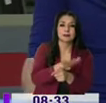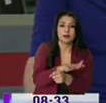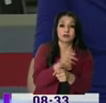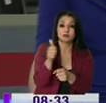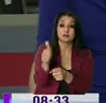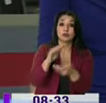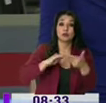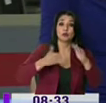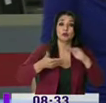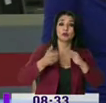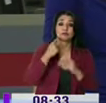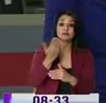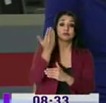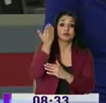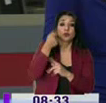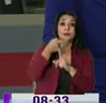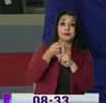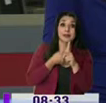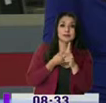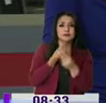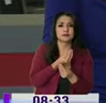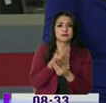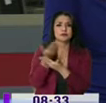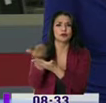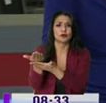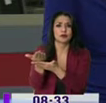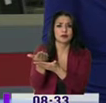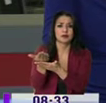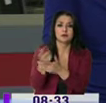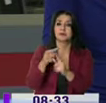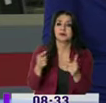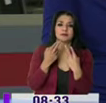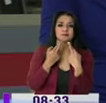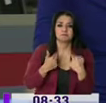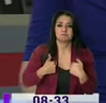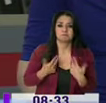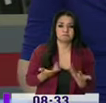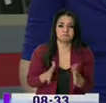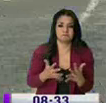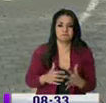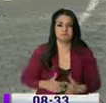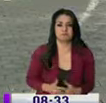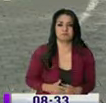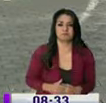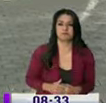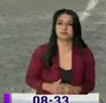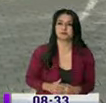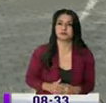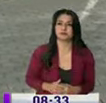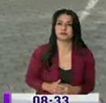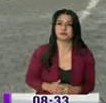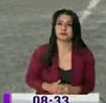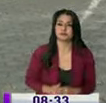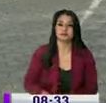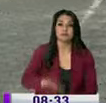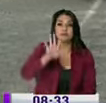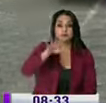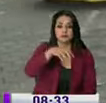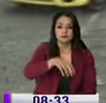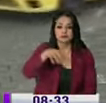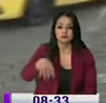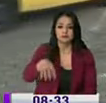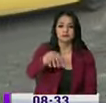comunidad hace más de un mes se reportó el daño de la calzada sin tener respuesta no menos de cinco huecos están